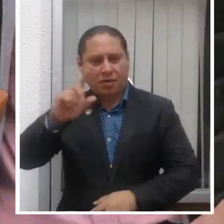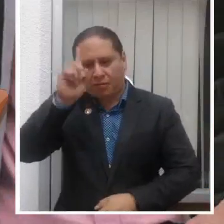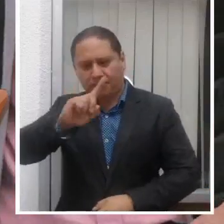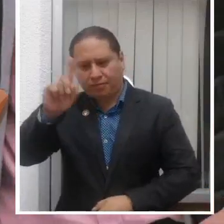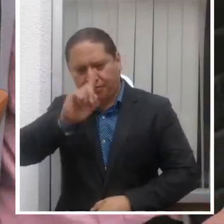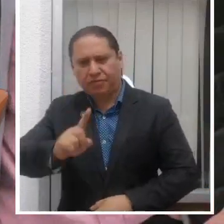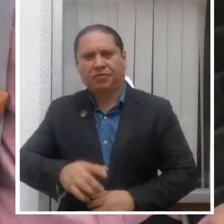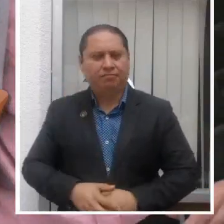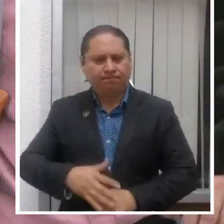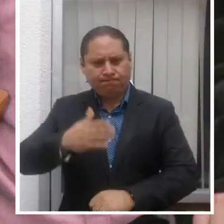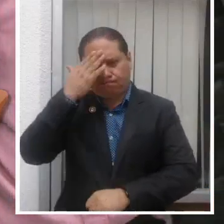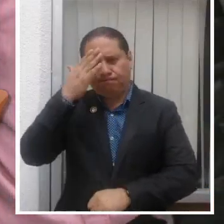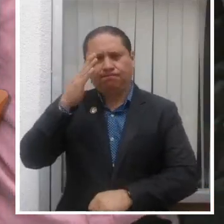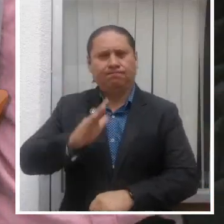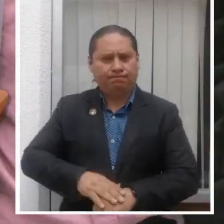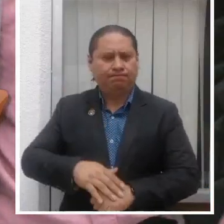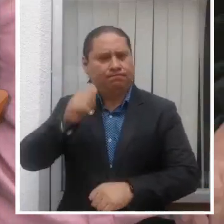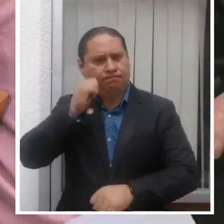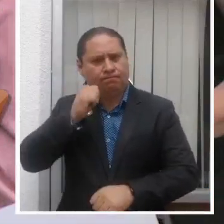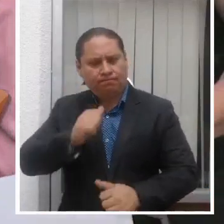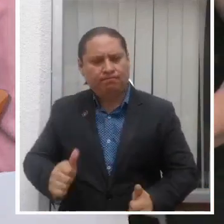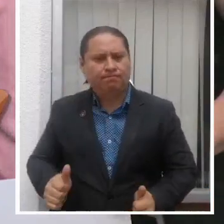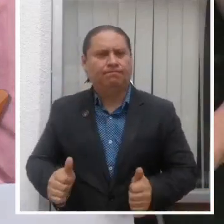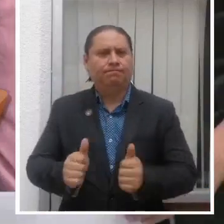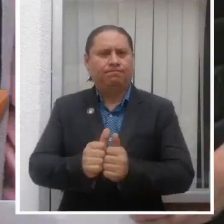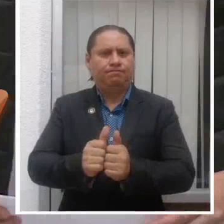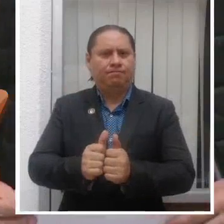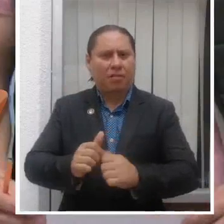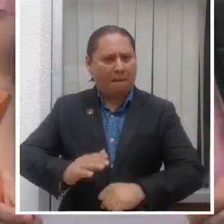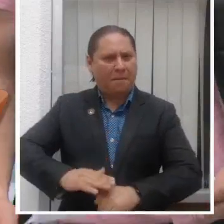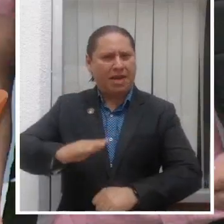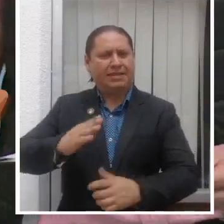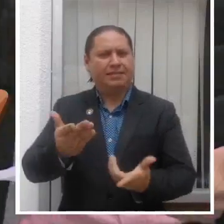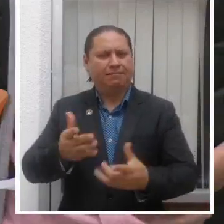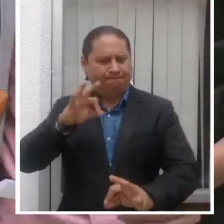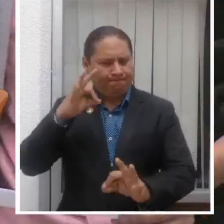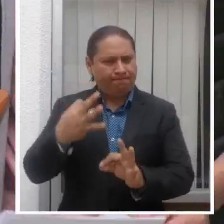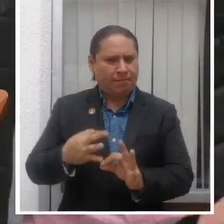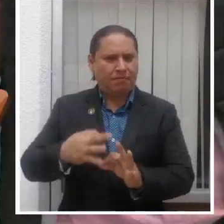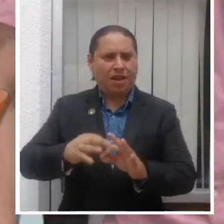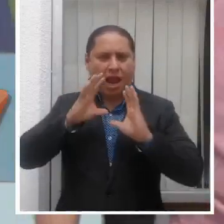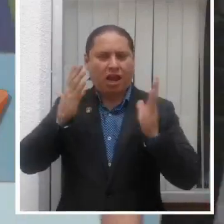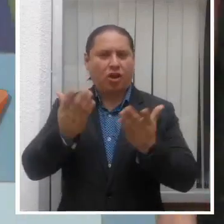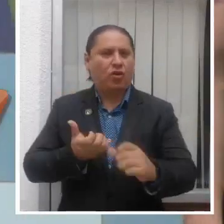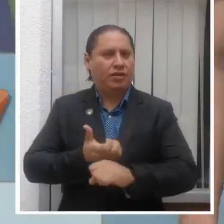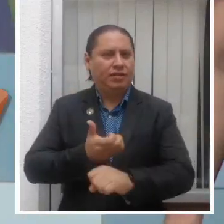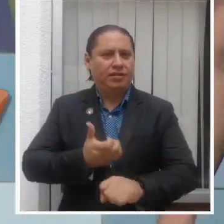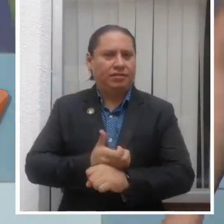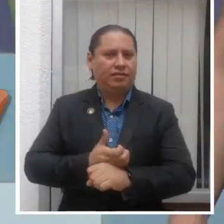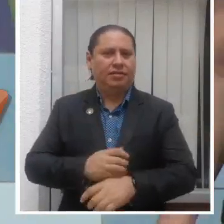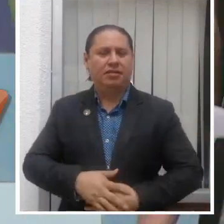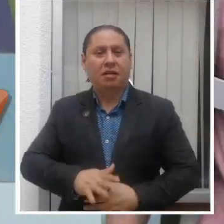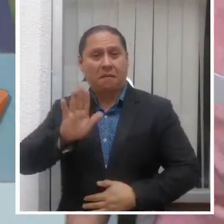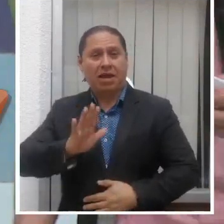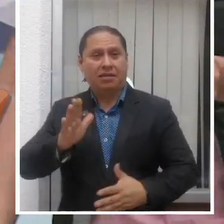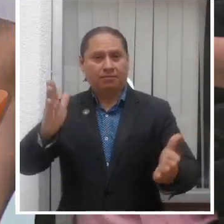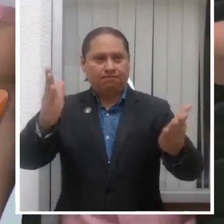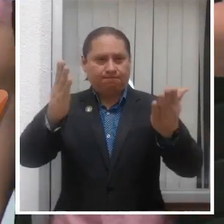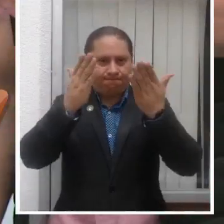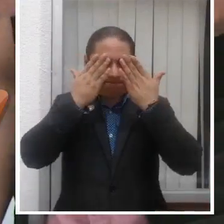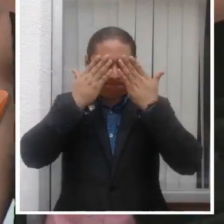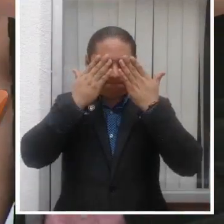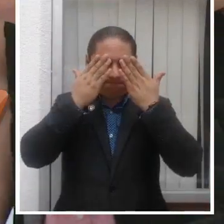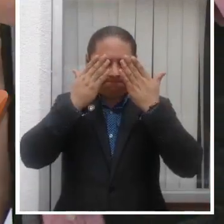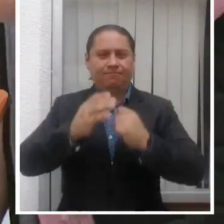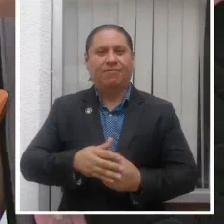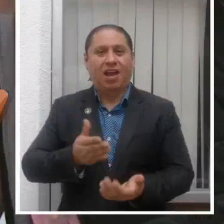bellos momentos también y por estar conmigo en los momentos más precisos en este Congreso del Estado, que yo llegué con los ojos cerrados, como